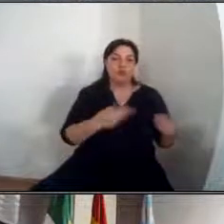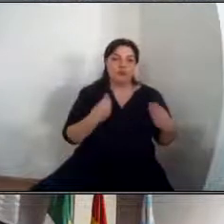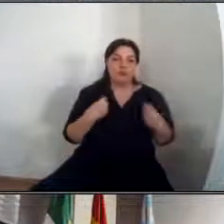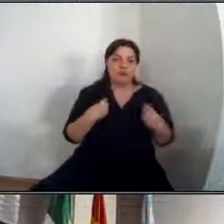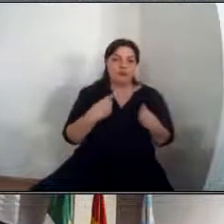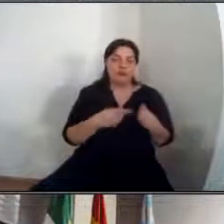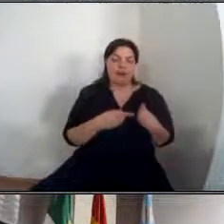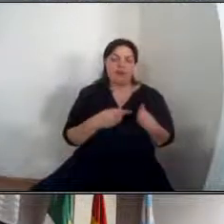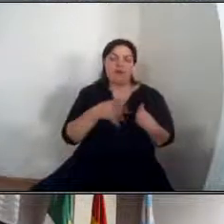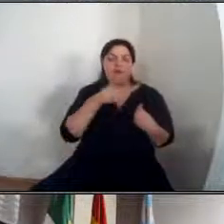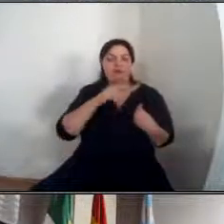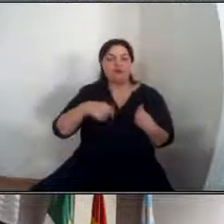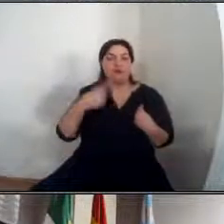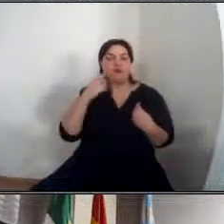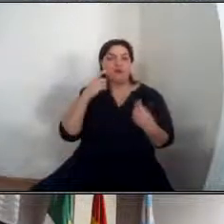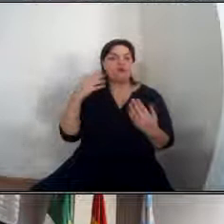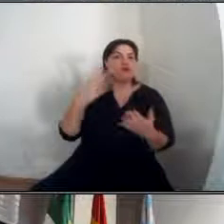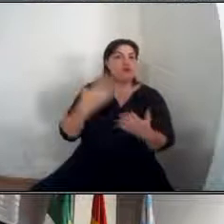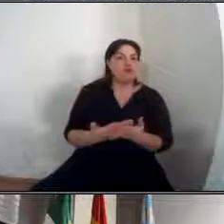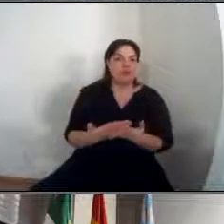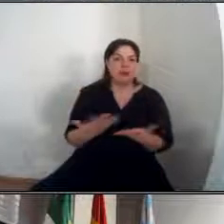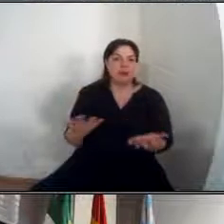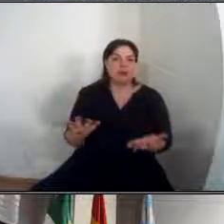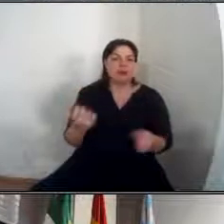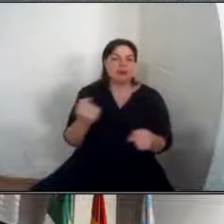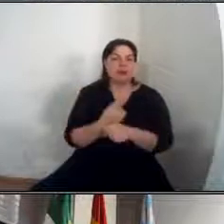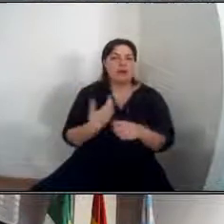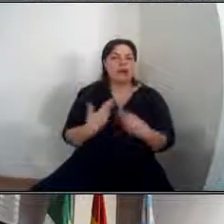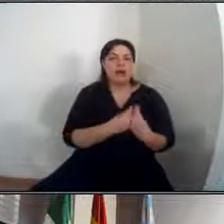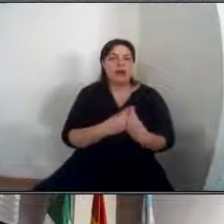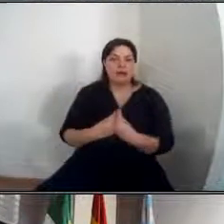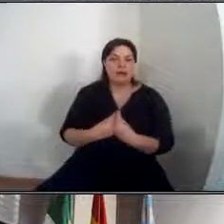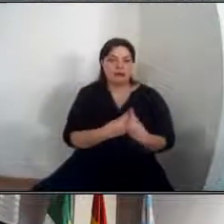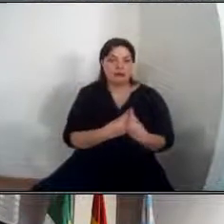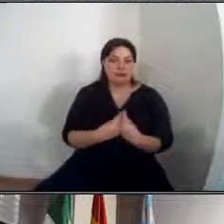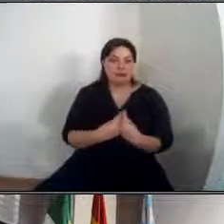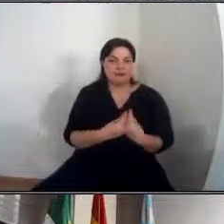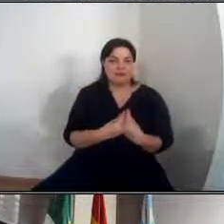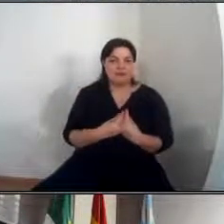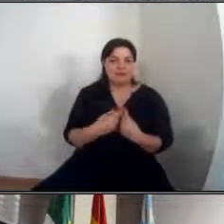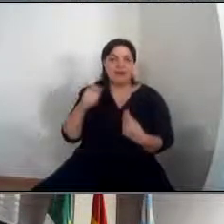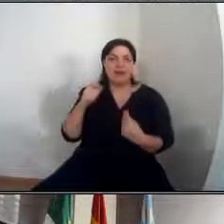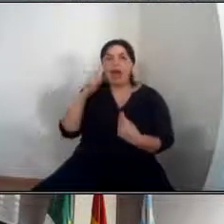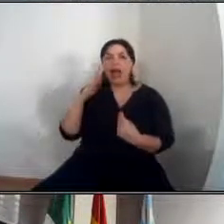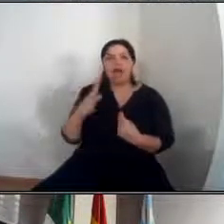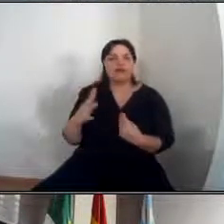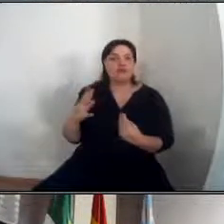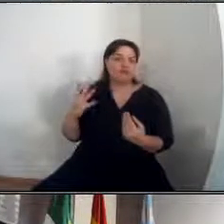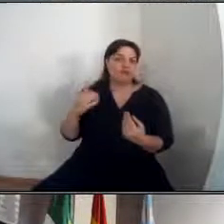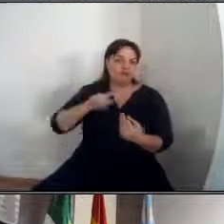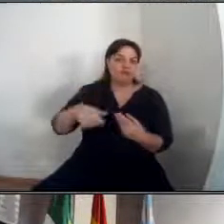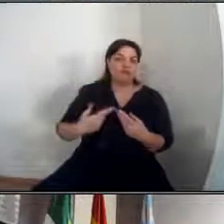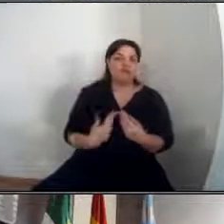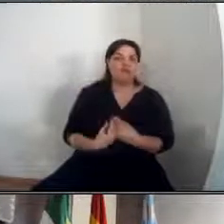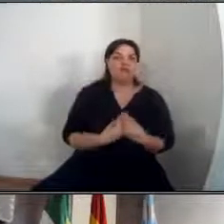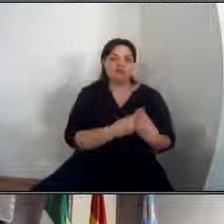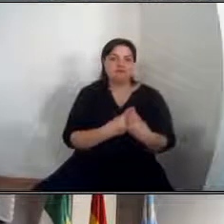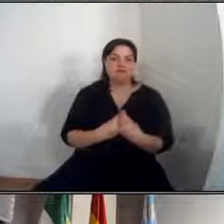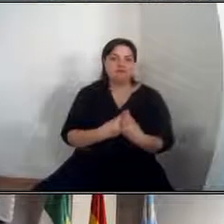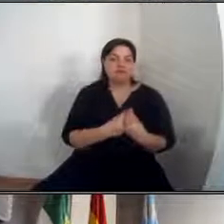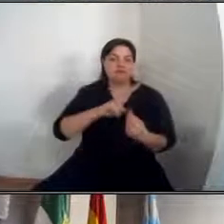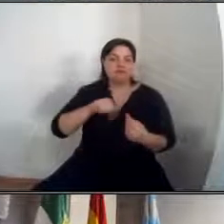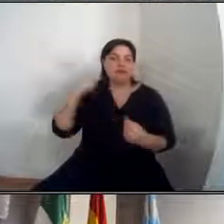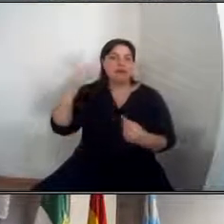socios portugueses que estamos acostumbrados a trabajar juntos durante muchos años y que sabemos que es una